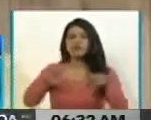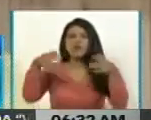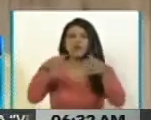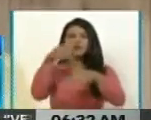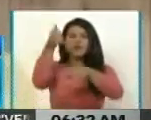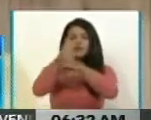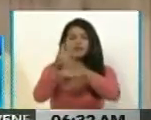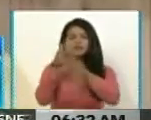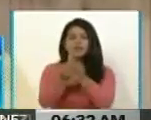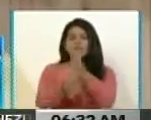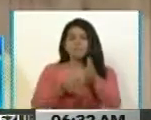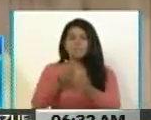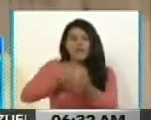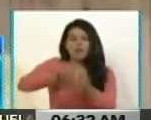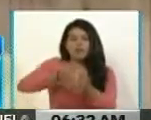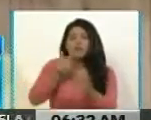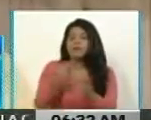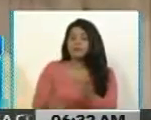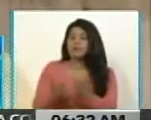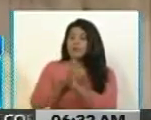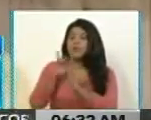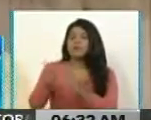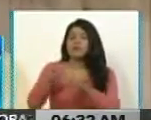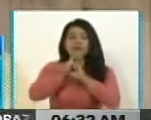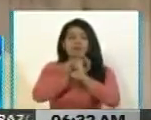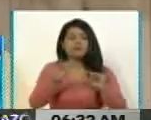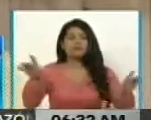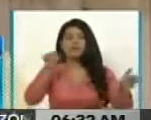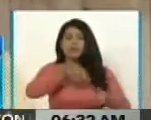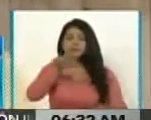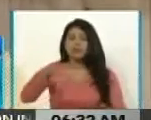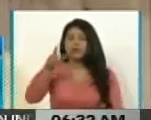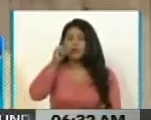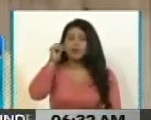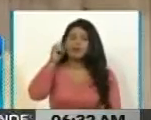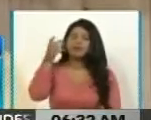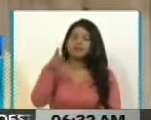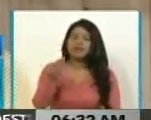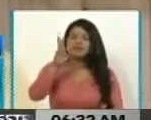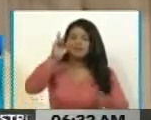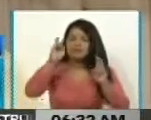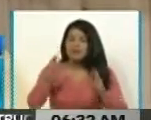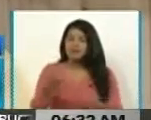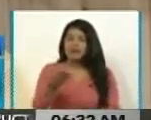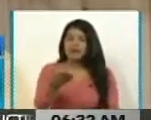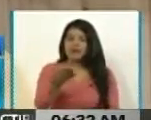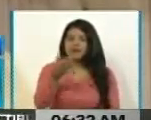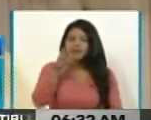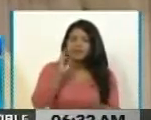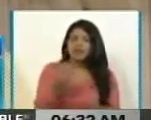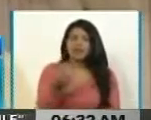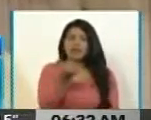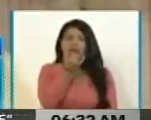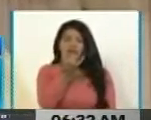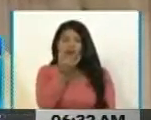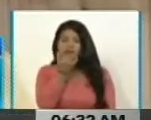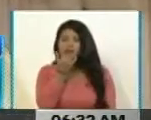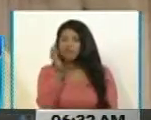la instrucción que estaba dando de que se escuchara a los usuarios sobre las fallas,